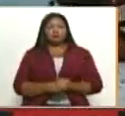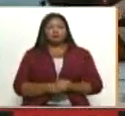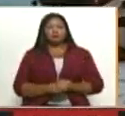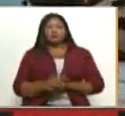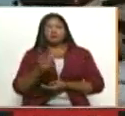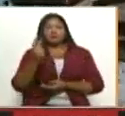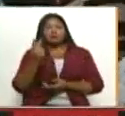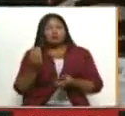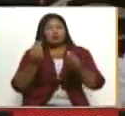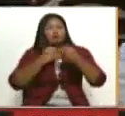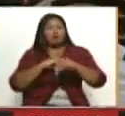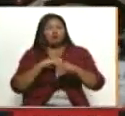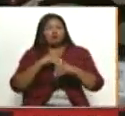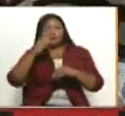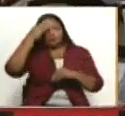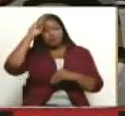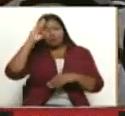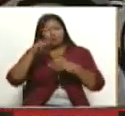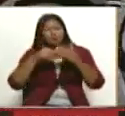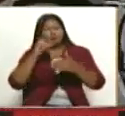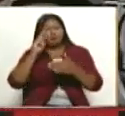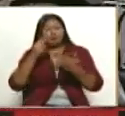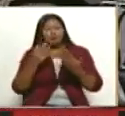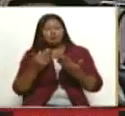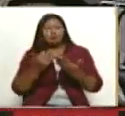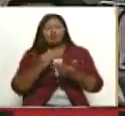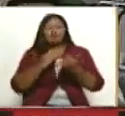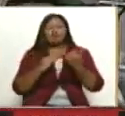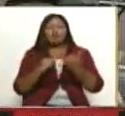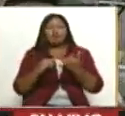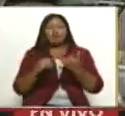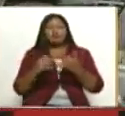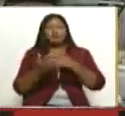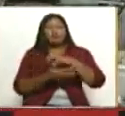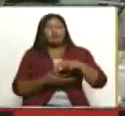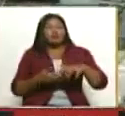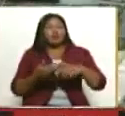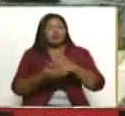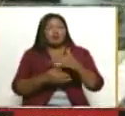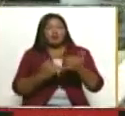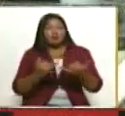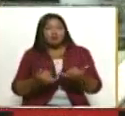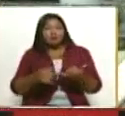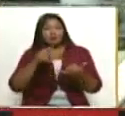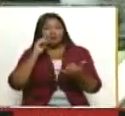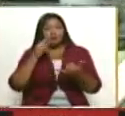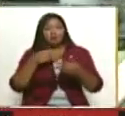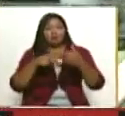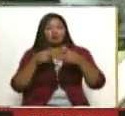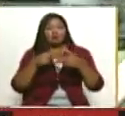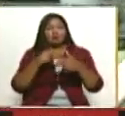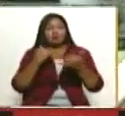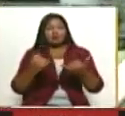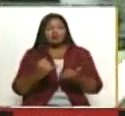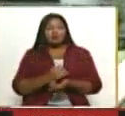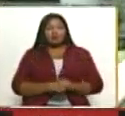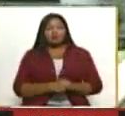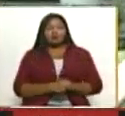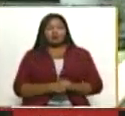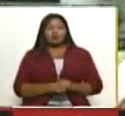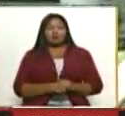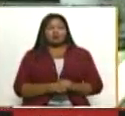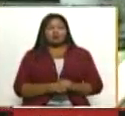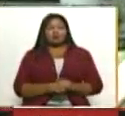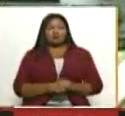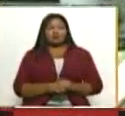de Cuba pactamos un cese al fuego que ya avizora el fin del conflicto y que ha construido un instrumento formidable en donde